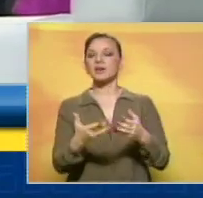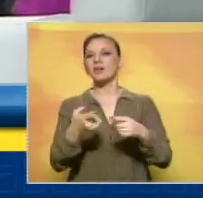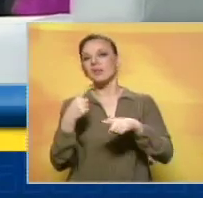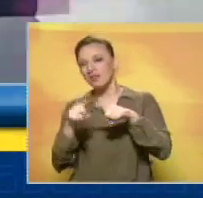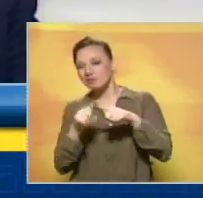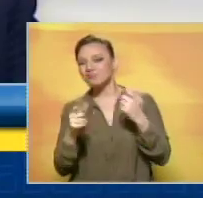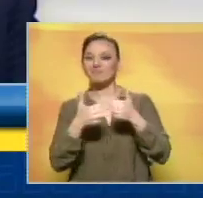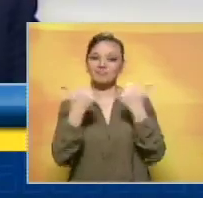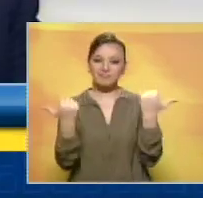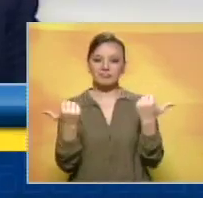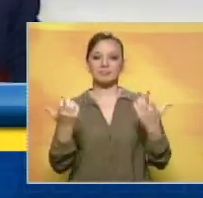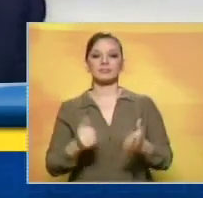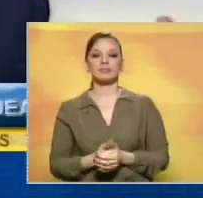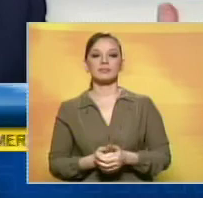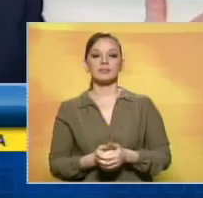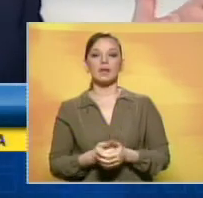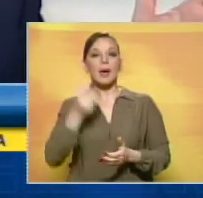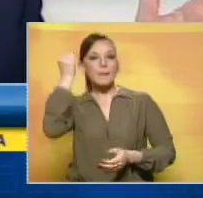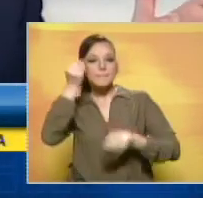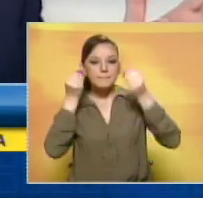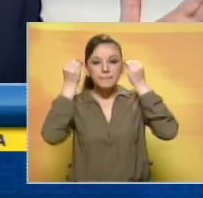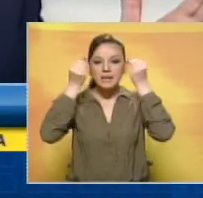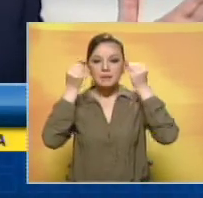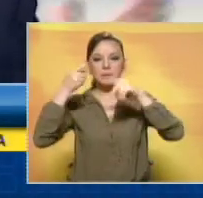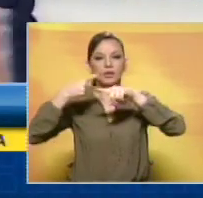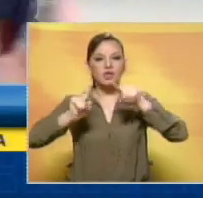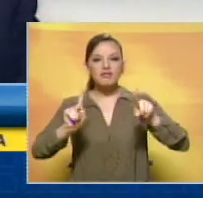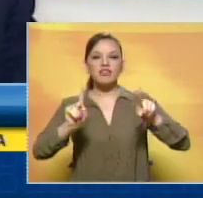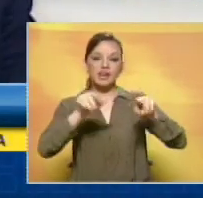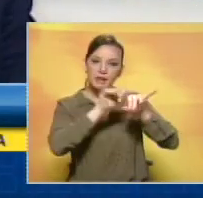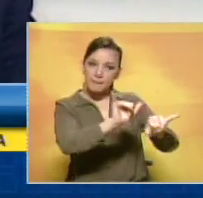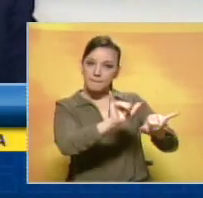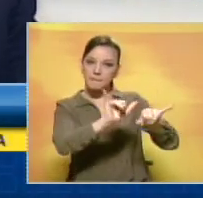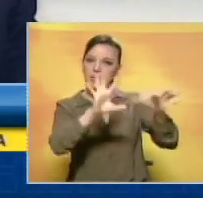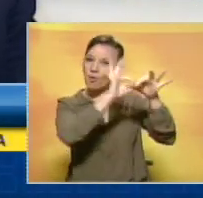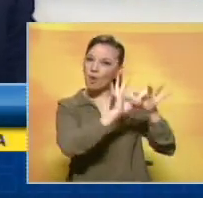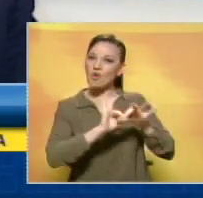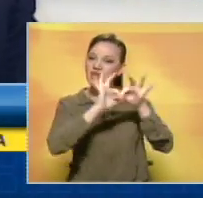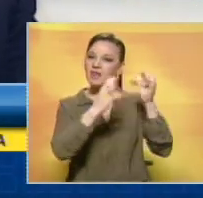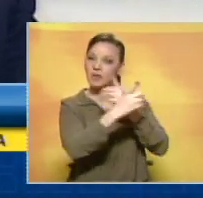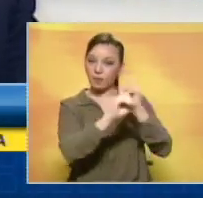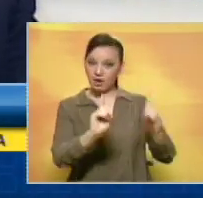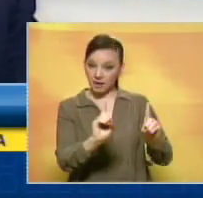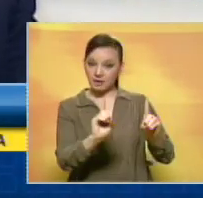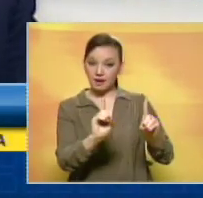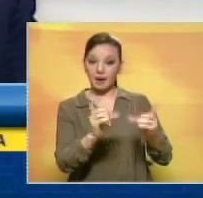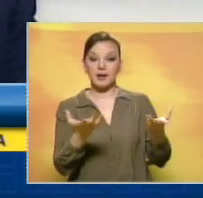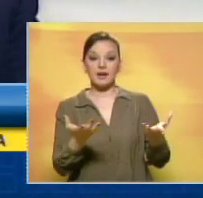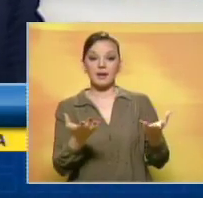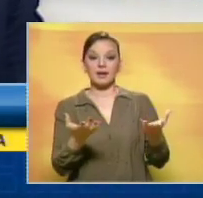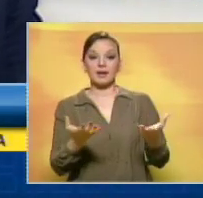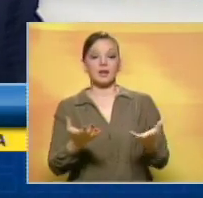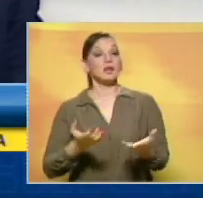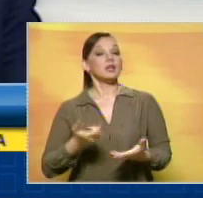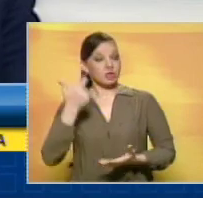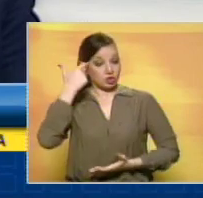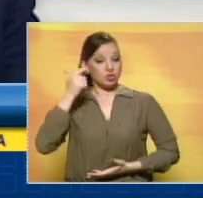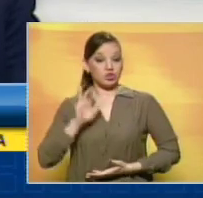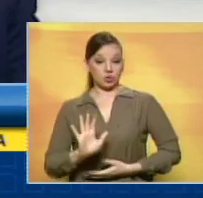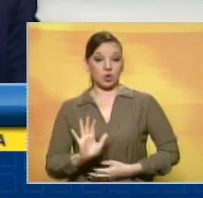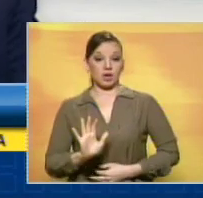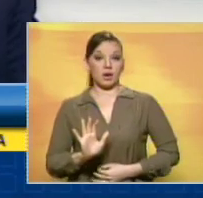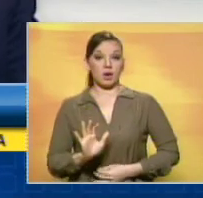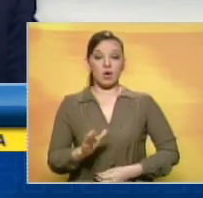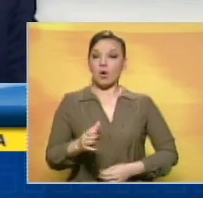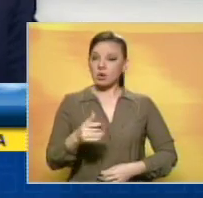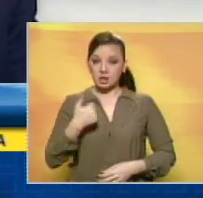divorciadas. Visiones que han estado totalmente divorciadas unas a la otra, y yo creo que nosotros tenemos todo el espacio